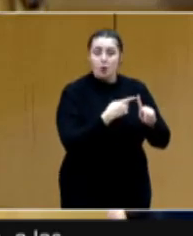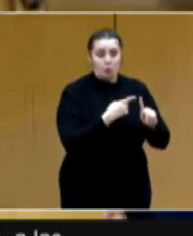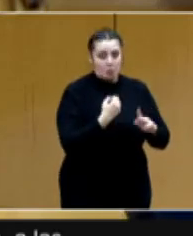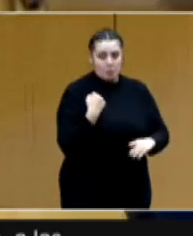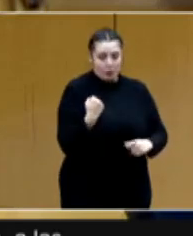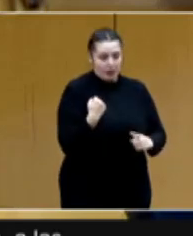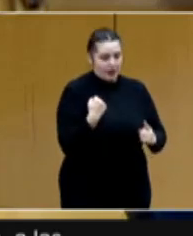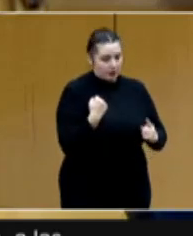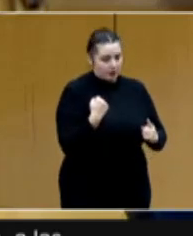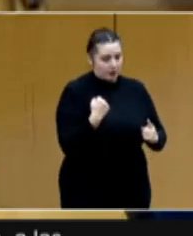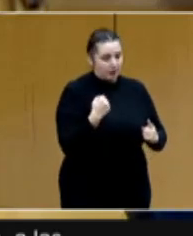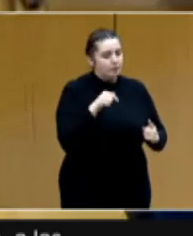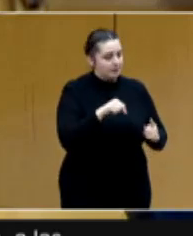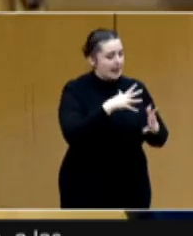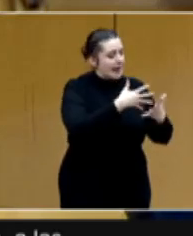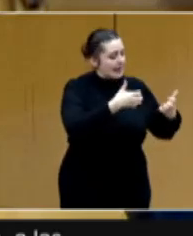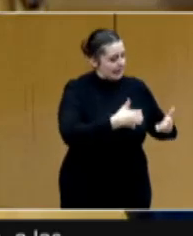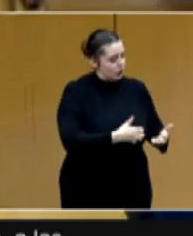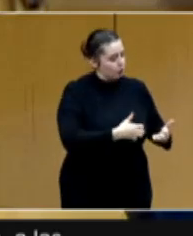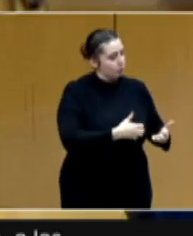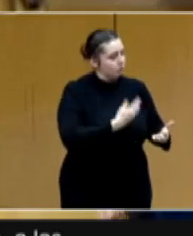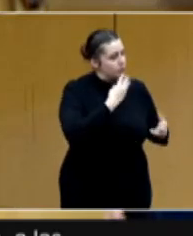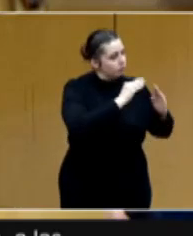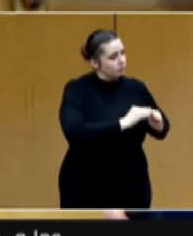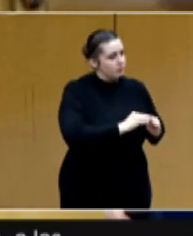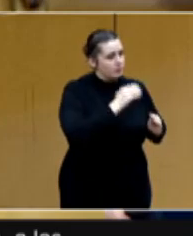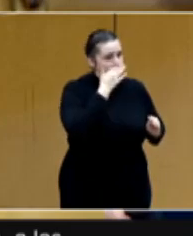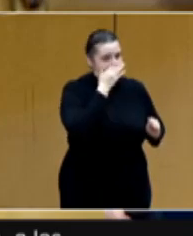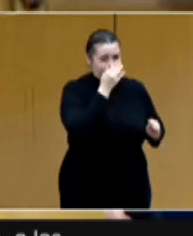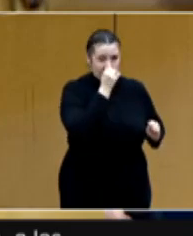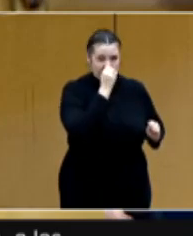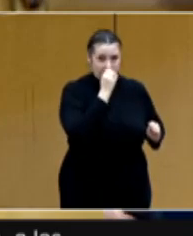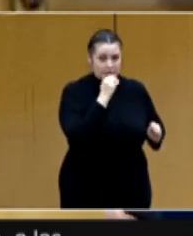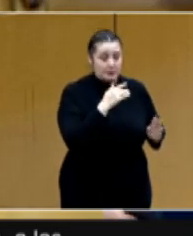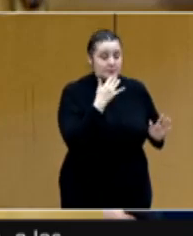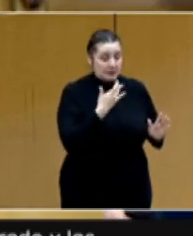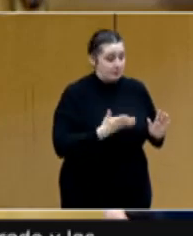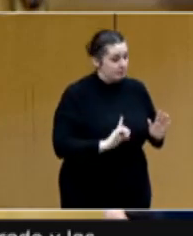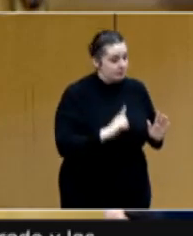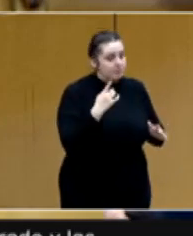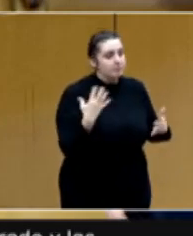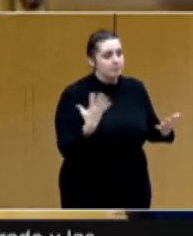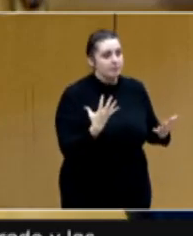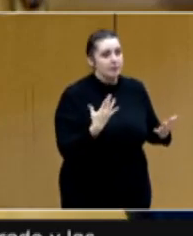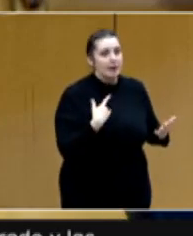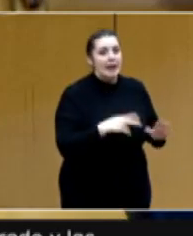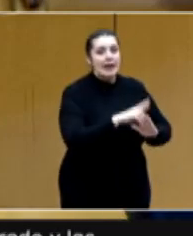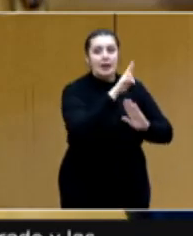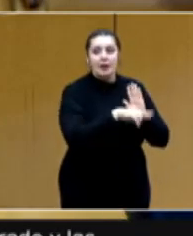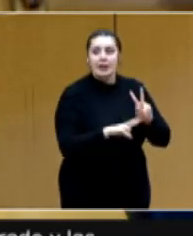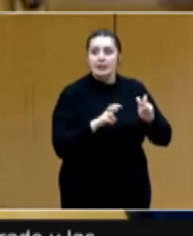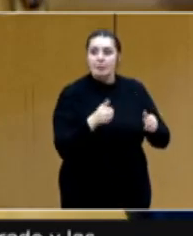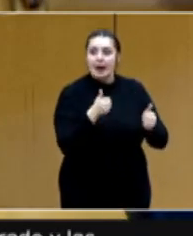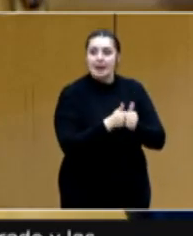trabajan en estos textos y lo que es más importante lo que ahora quiero subrayar es La regulación que se hace de la asistencia notarial